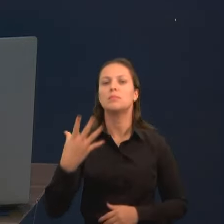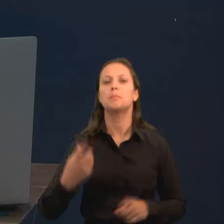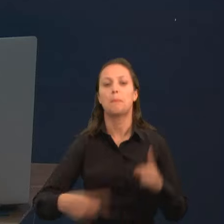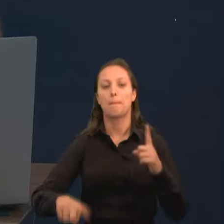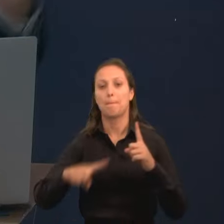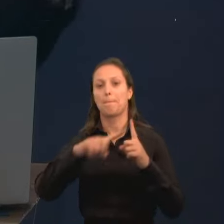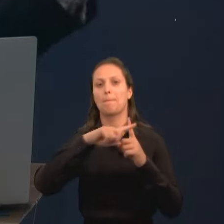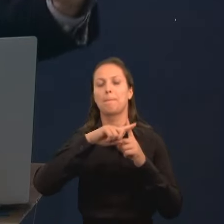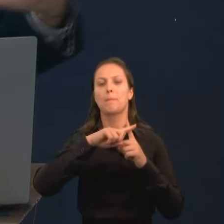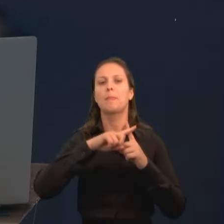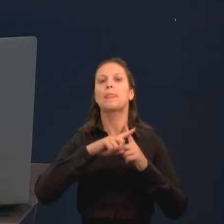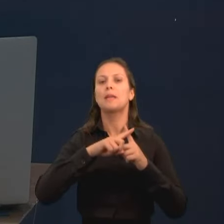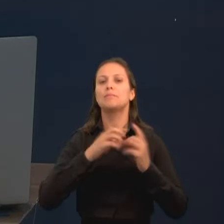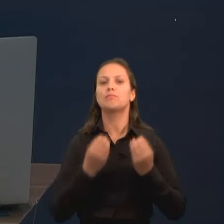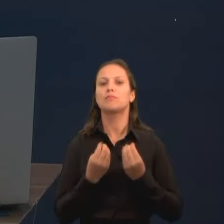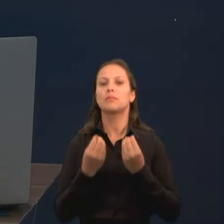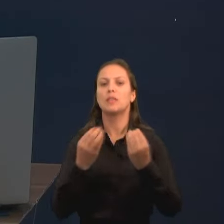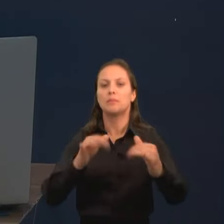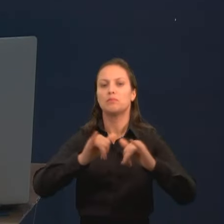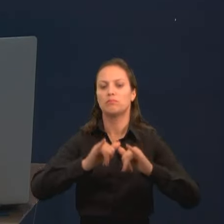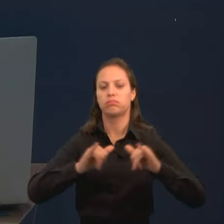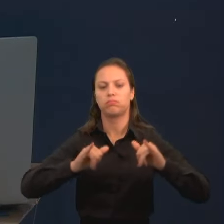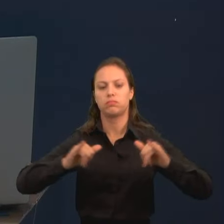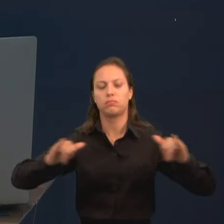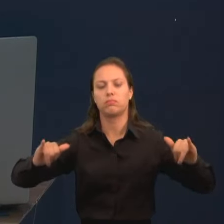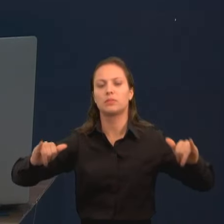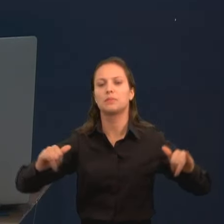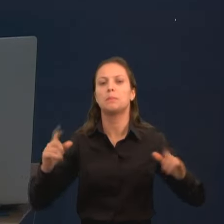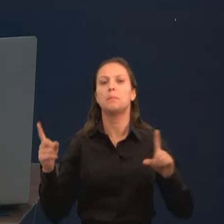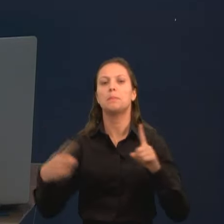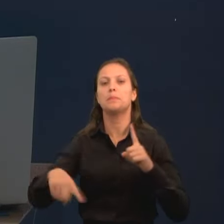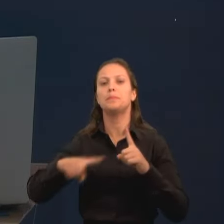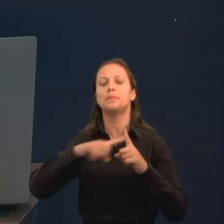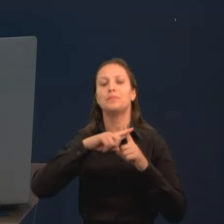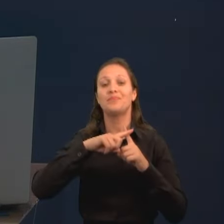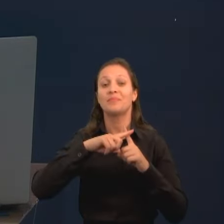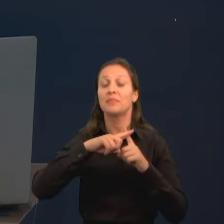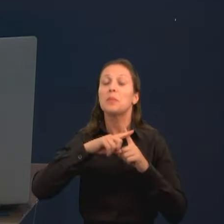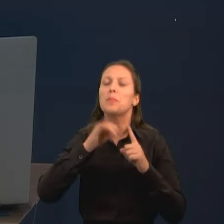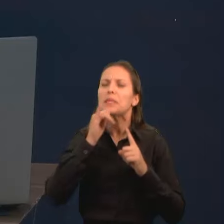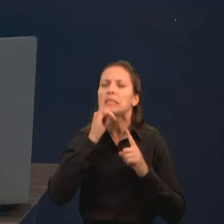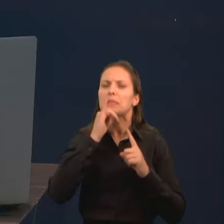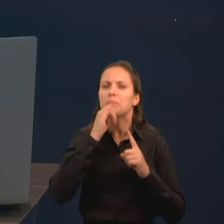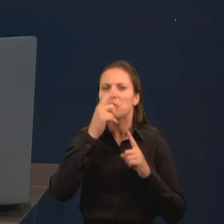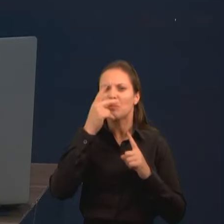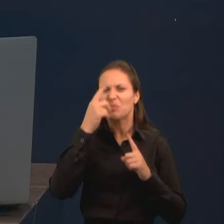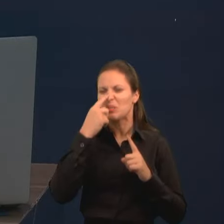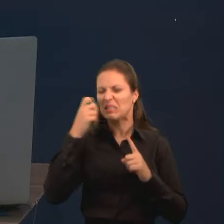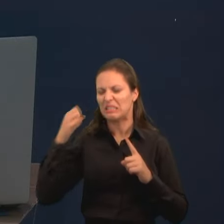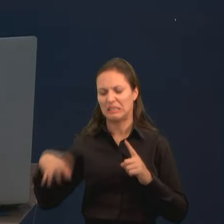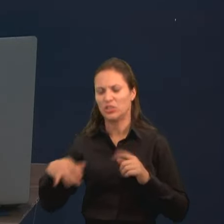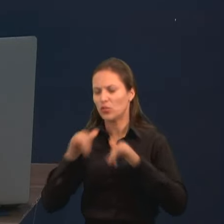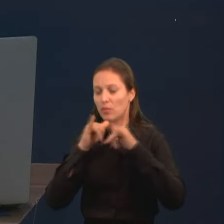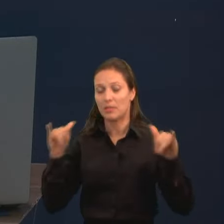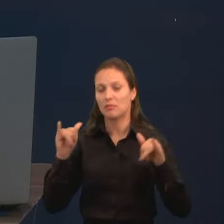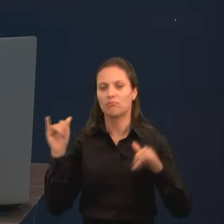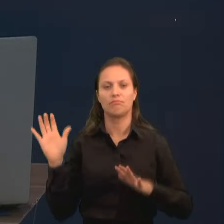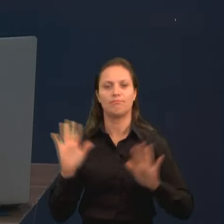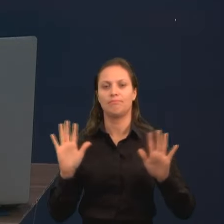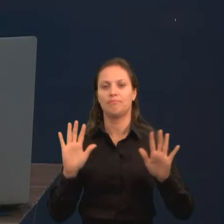y válida que llegaba a mucha gente, y no lo que llamamos de basura